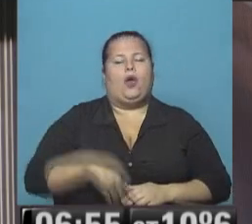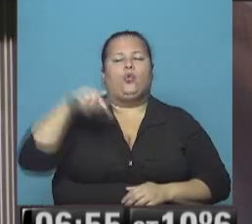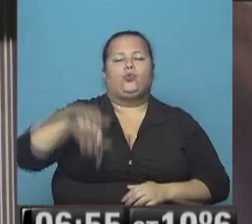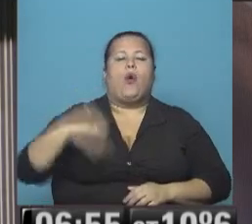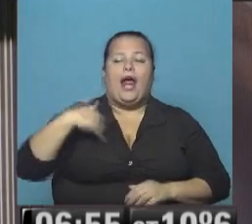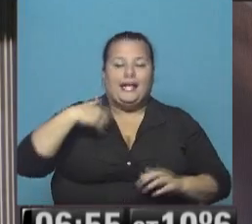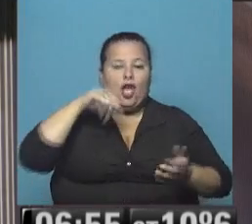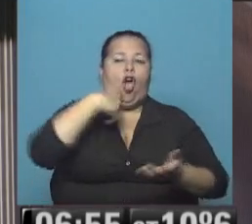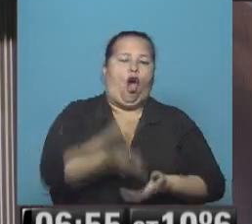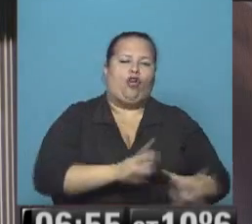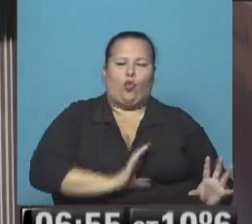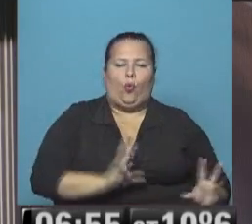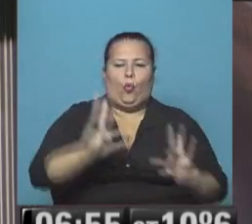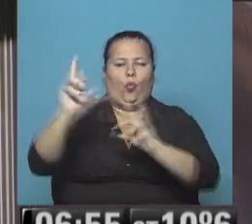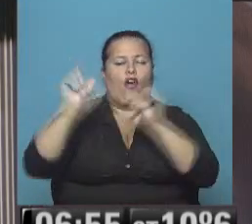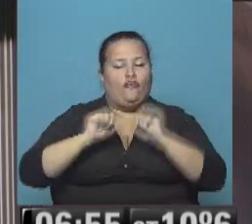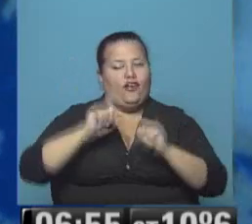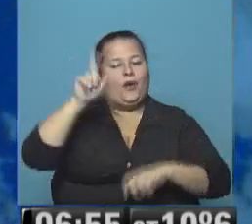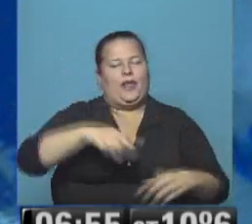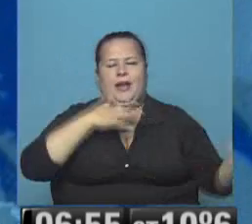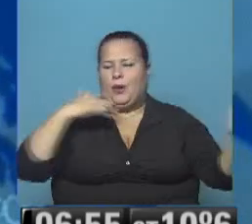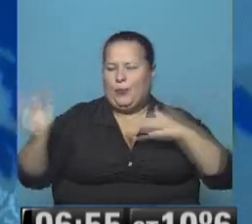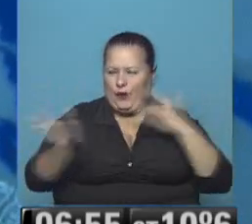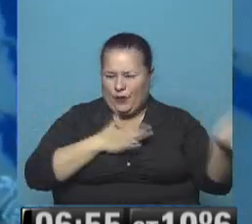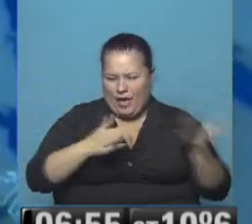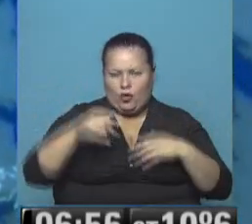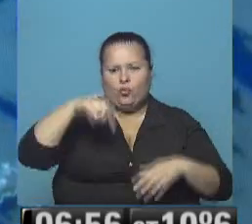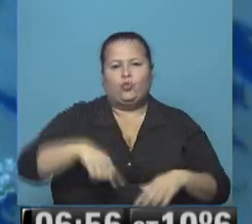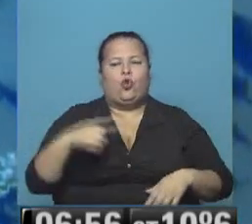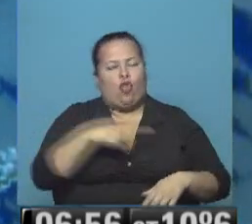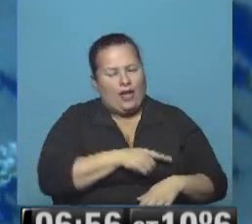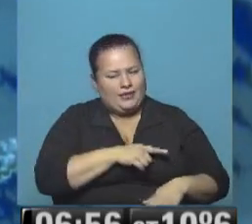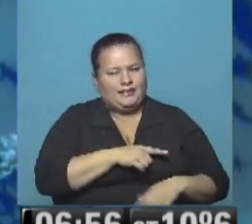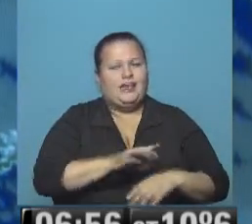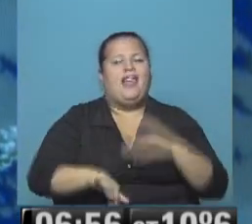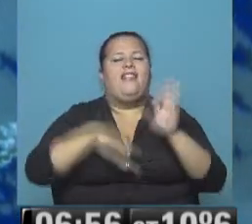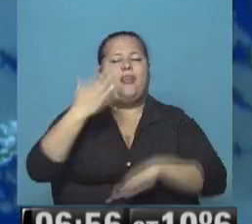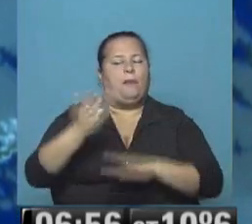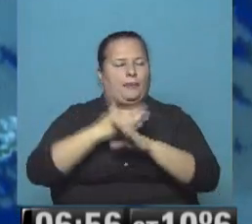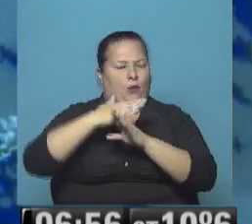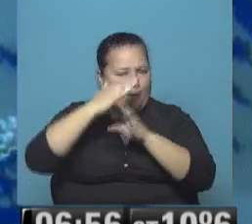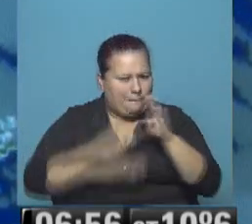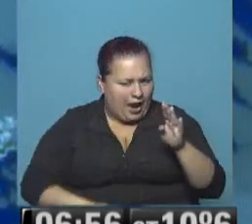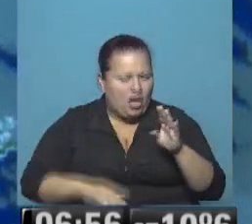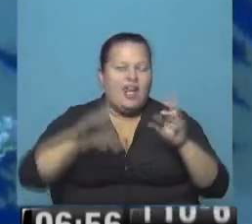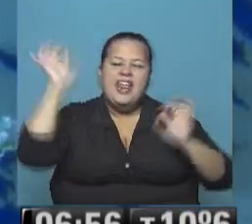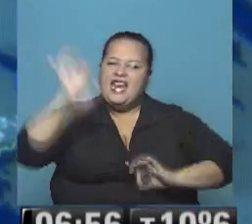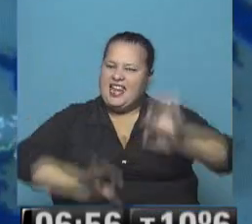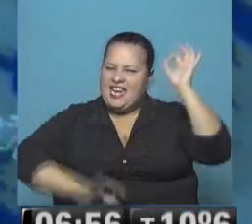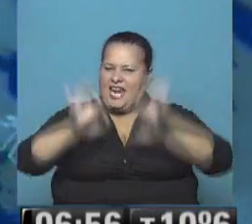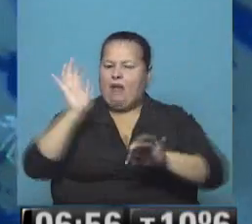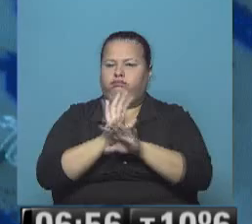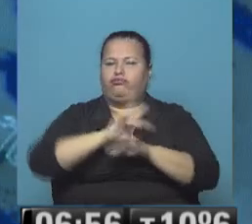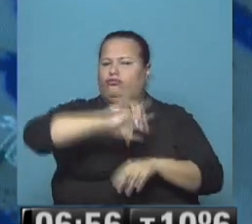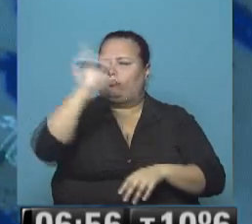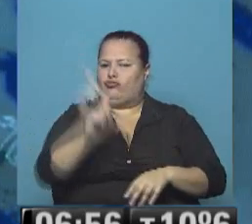argentino ingresa otro frente frío que va a generar vientos muy fuertes del sudoeste posterior descenso de las temperaturas y nevadas prácticamente